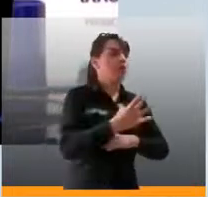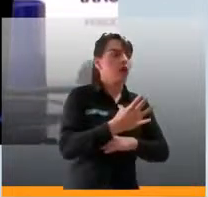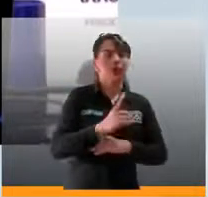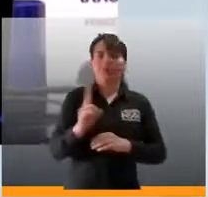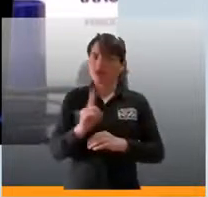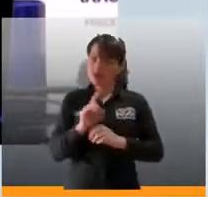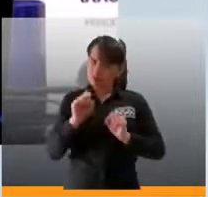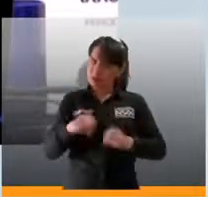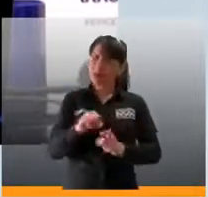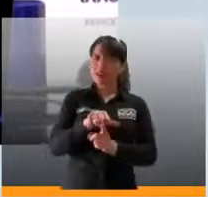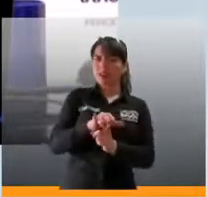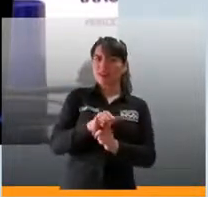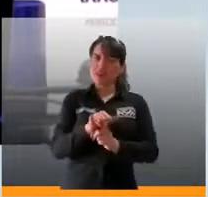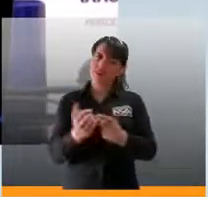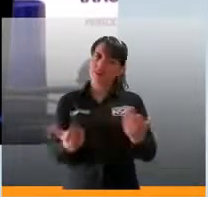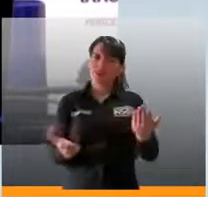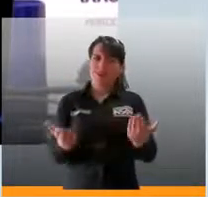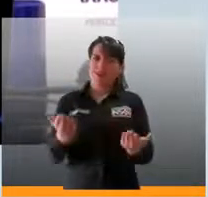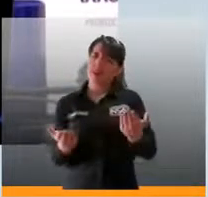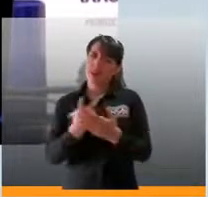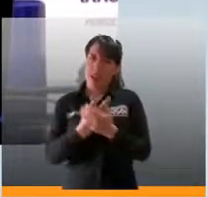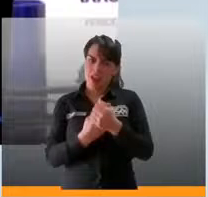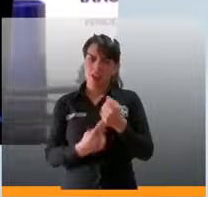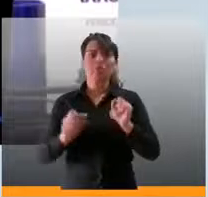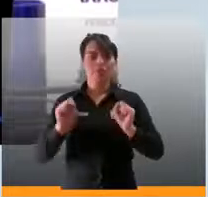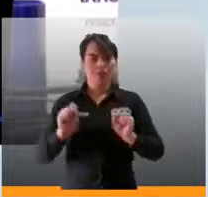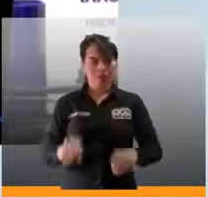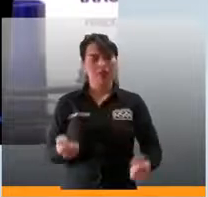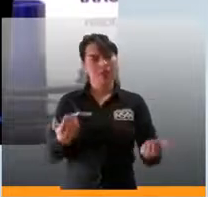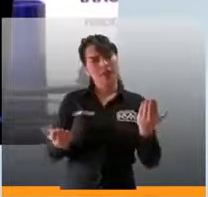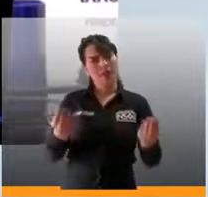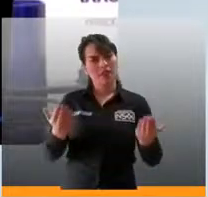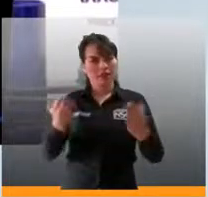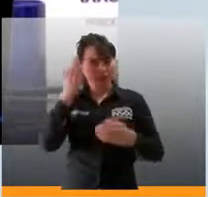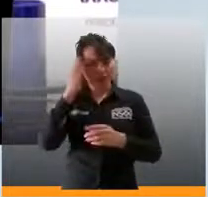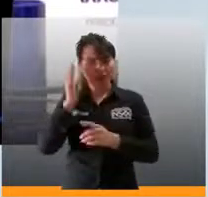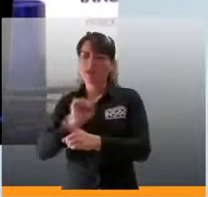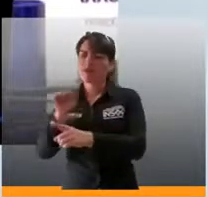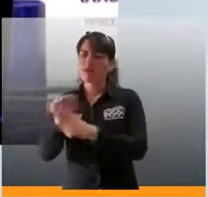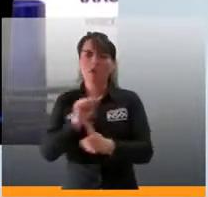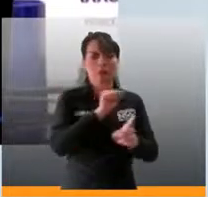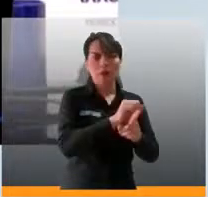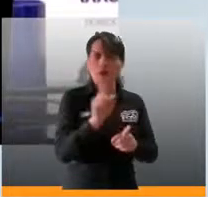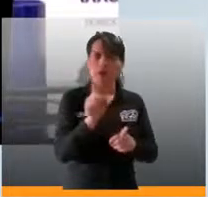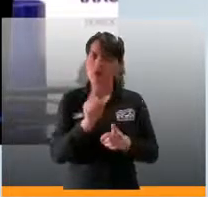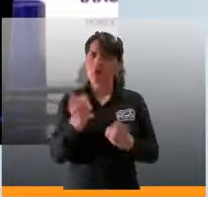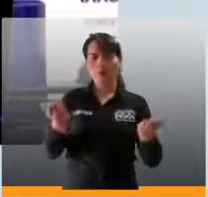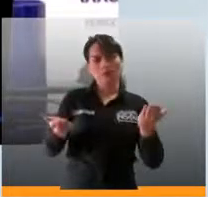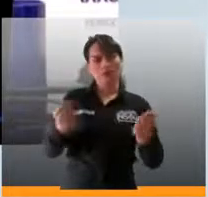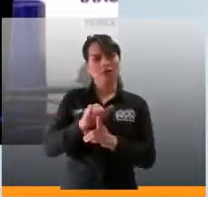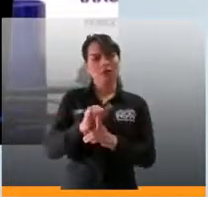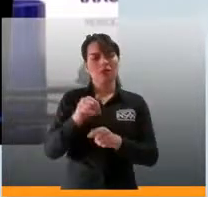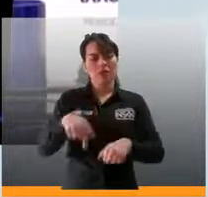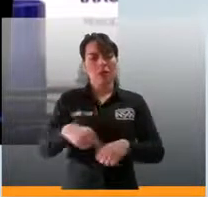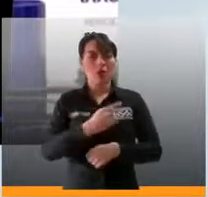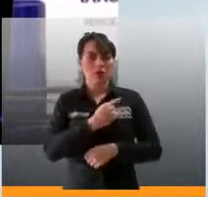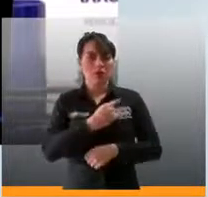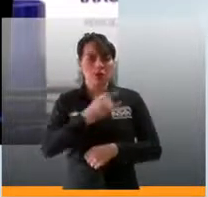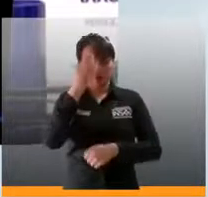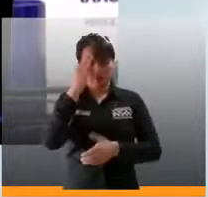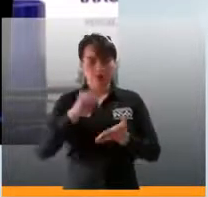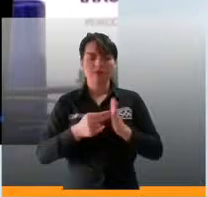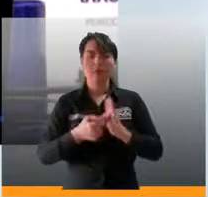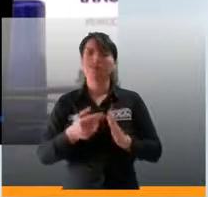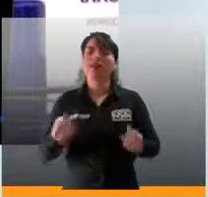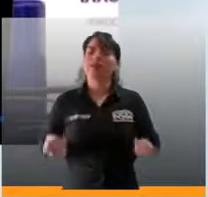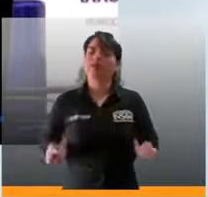matices. Hay que sacar lo mejor de ambos elementos sin perder de vista que como universidad nuestros campus son un gran nivelador social y